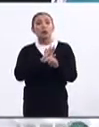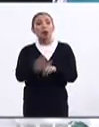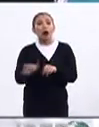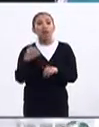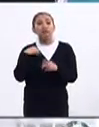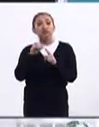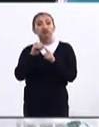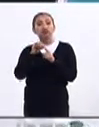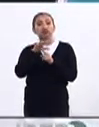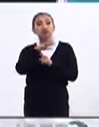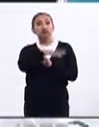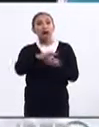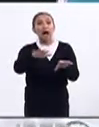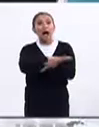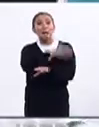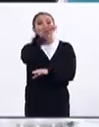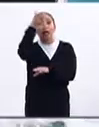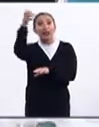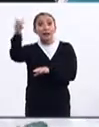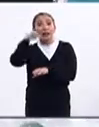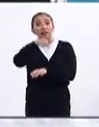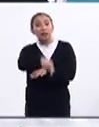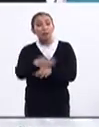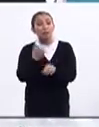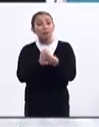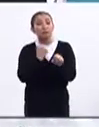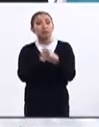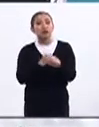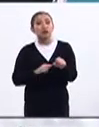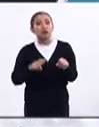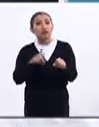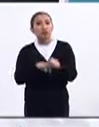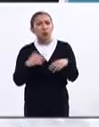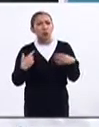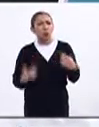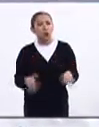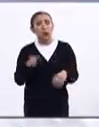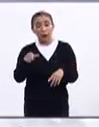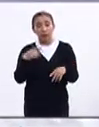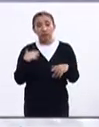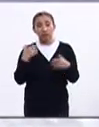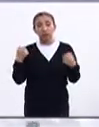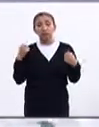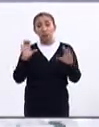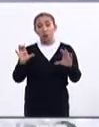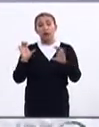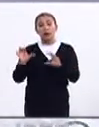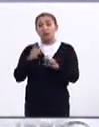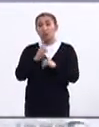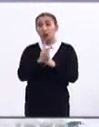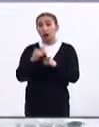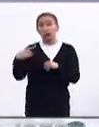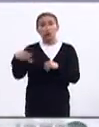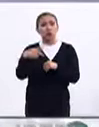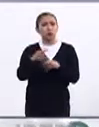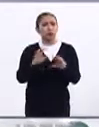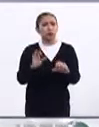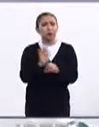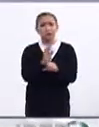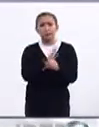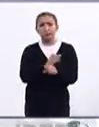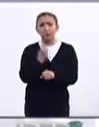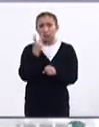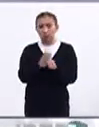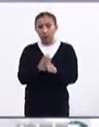los efectos del cambio climático sobre las prácticas sociales. Entonces, es un tema ya de seguridad nacional. Por supuesto, el tema, la